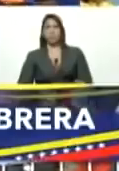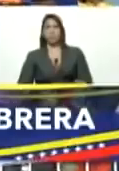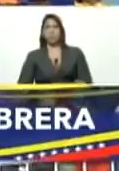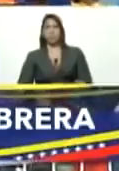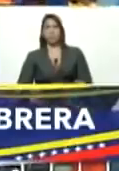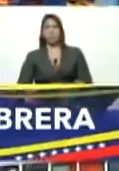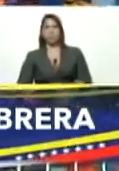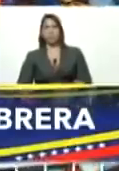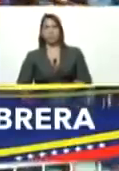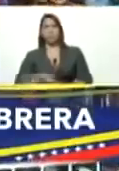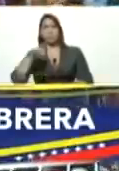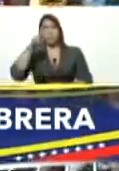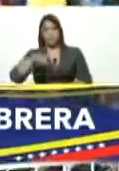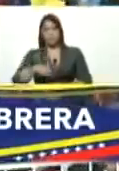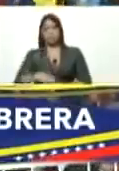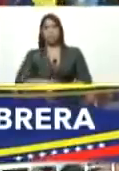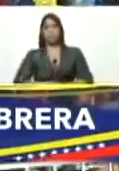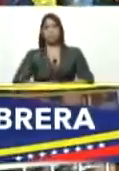también